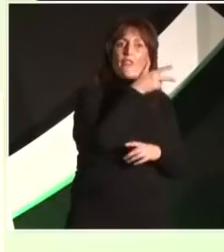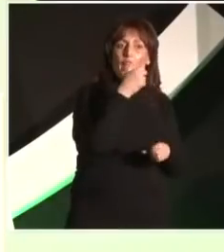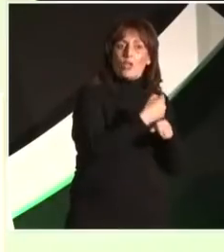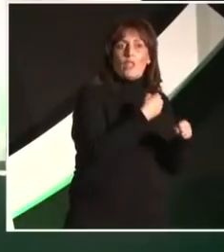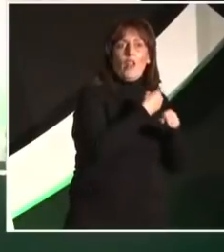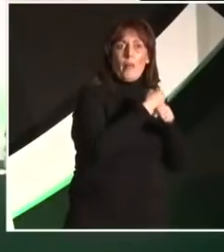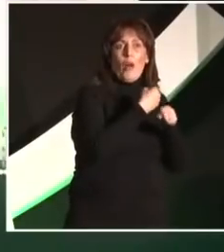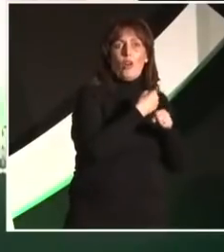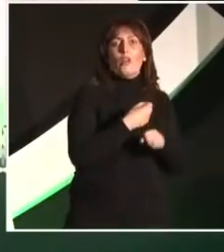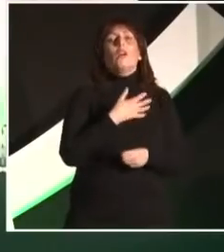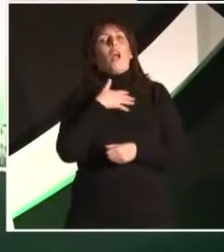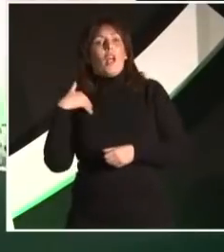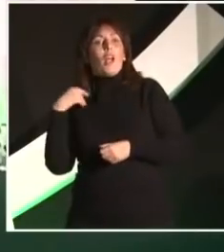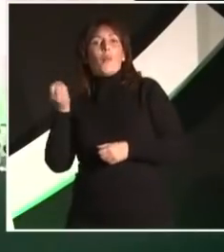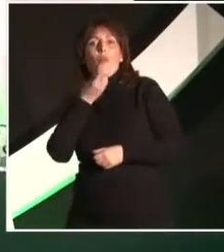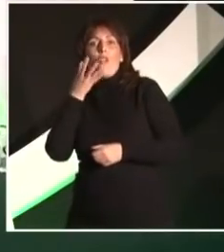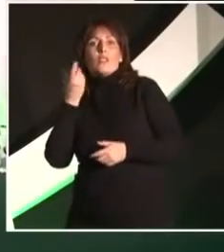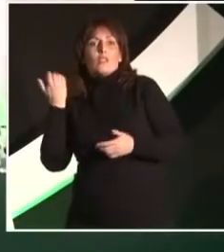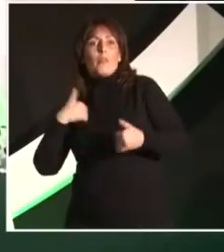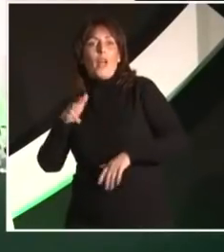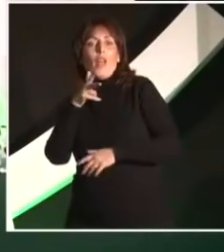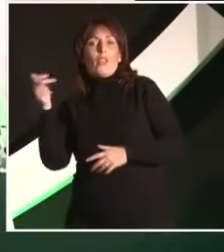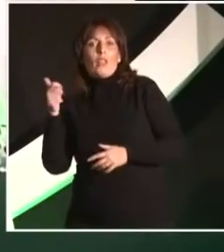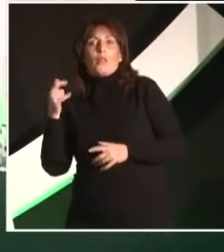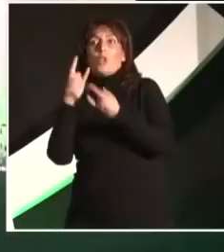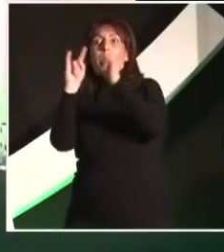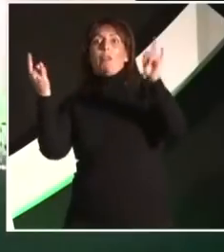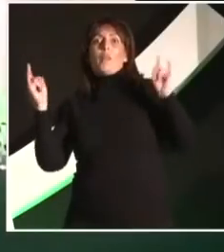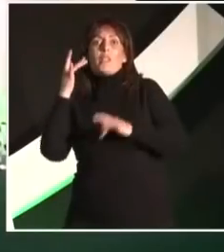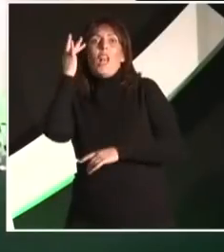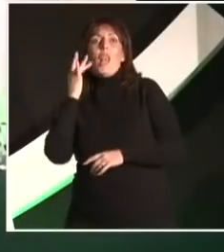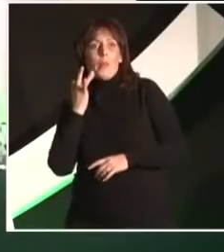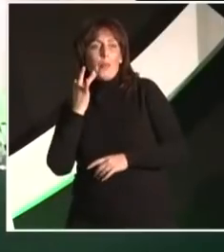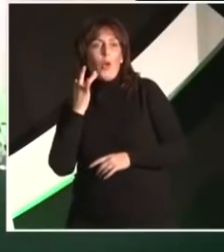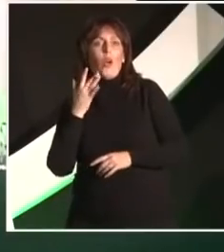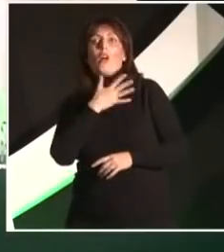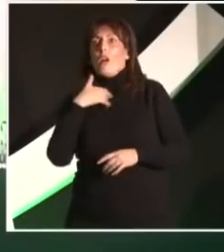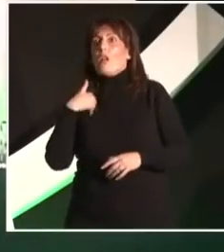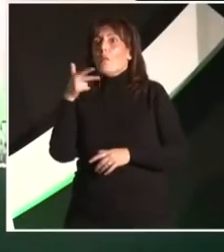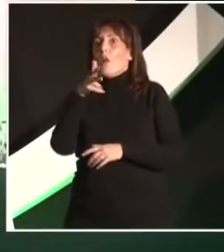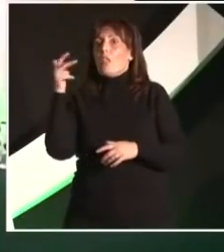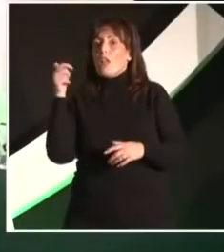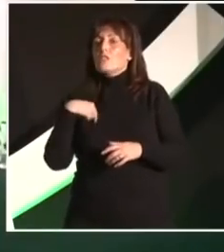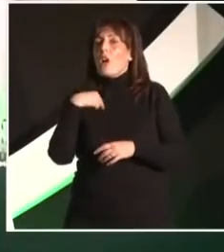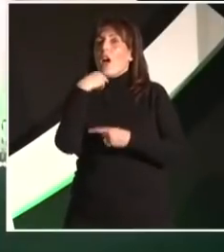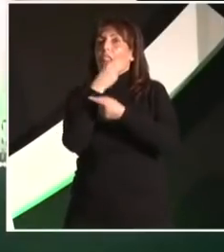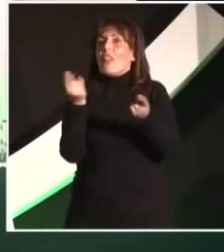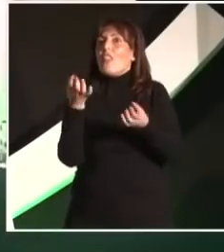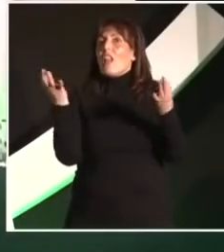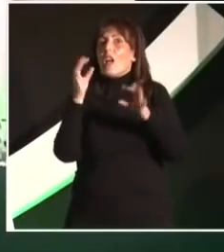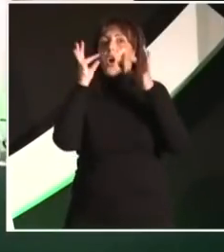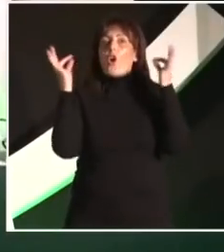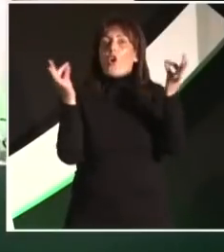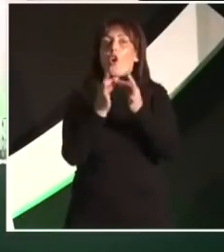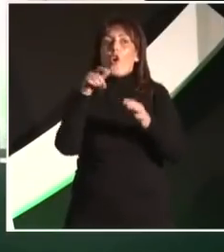trabajo, pero también queremos tener derecho a un medio ambiente limpio. Queremos tener derecho a decir que Córdoba no